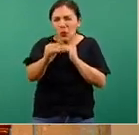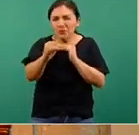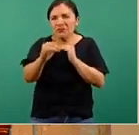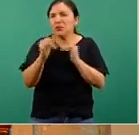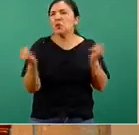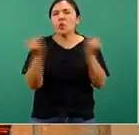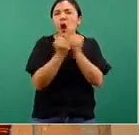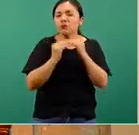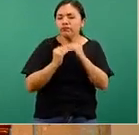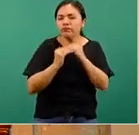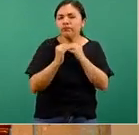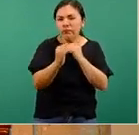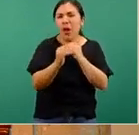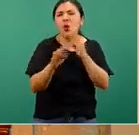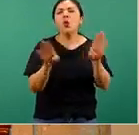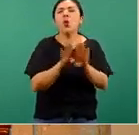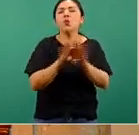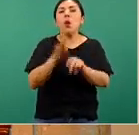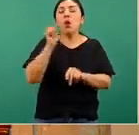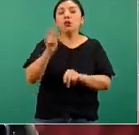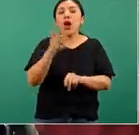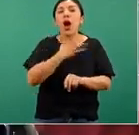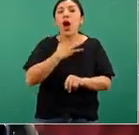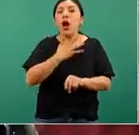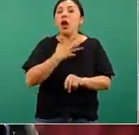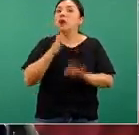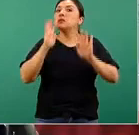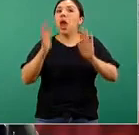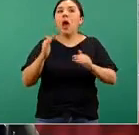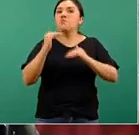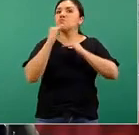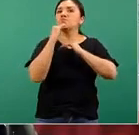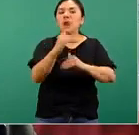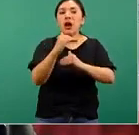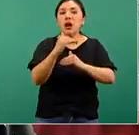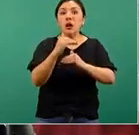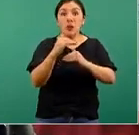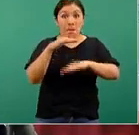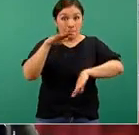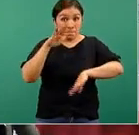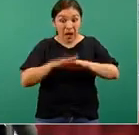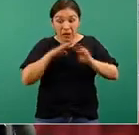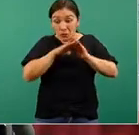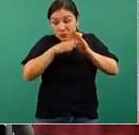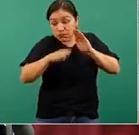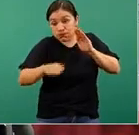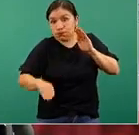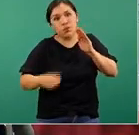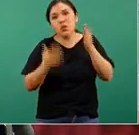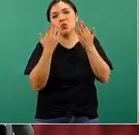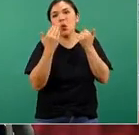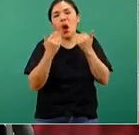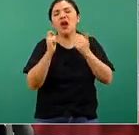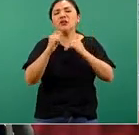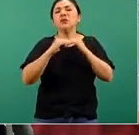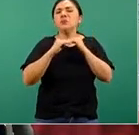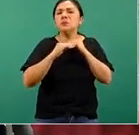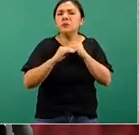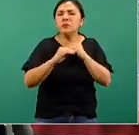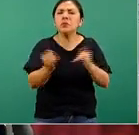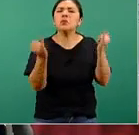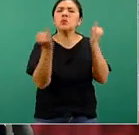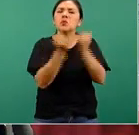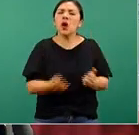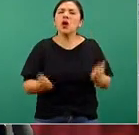sería que llegaríamos a un punto en donde la epidemia no sigue disminuyendo, sino más bien ya tiene